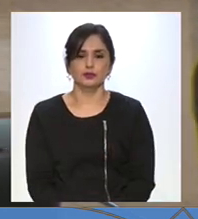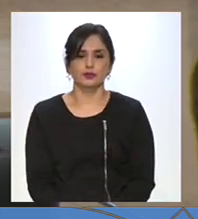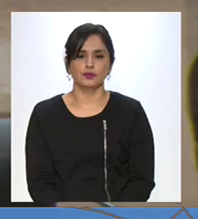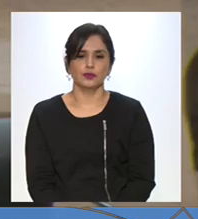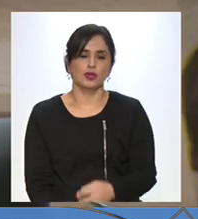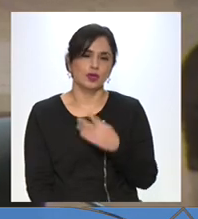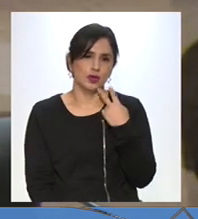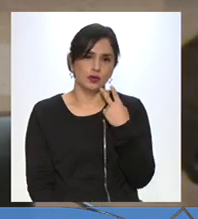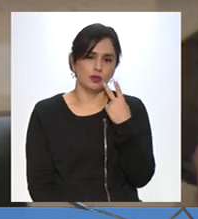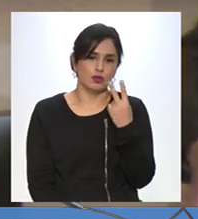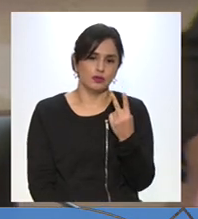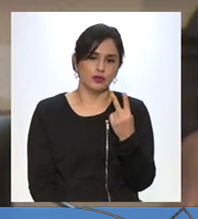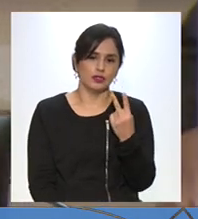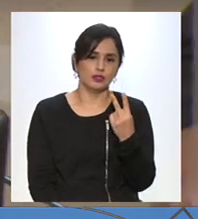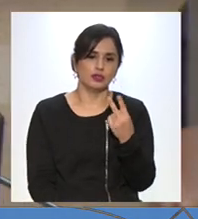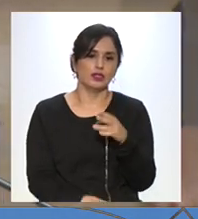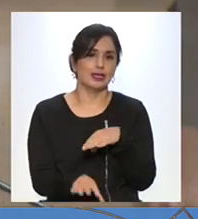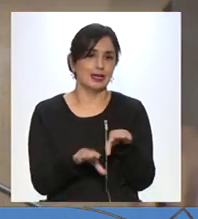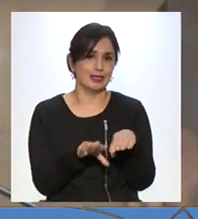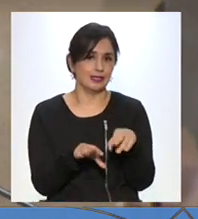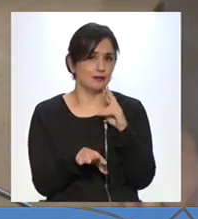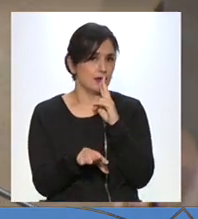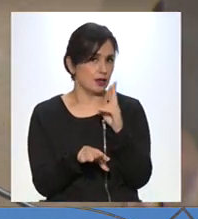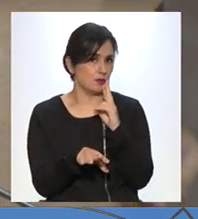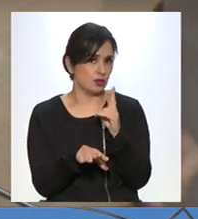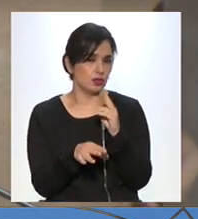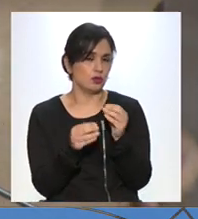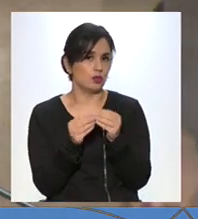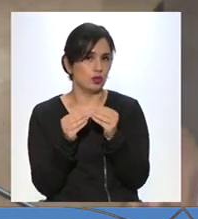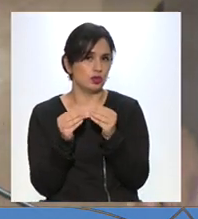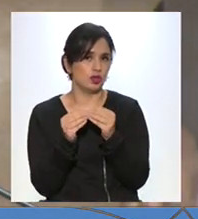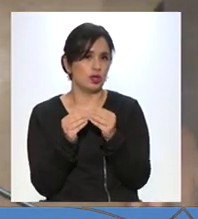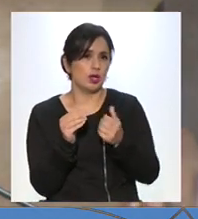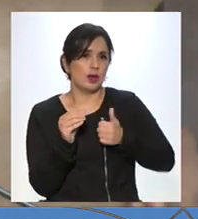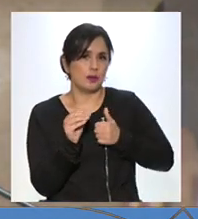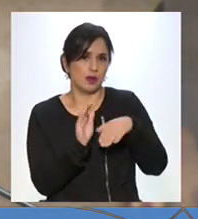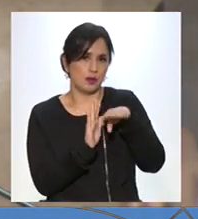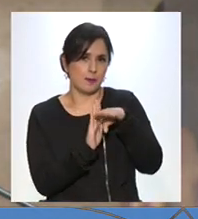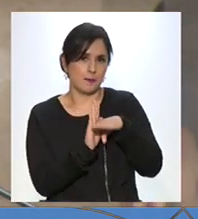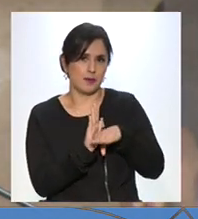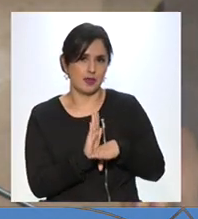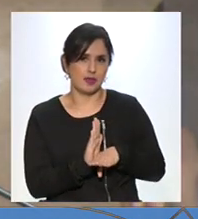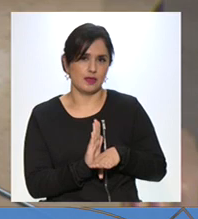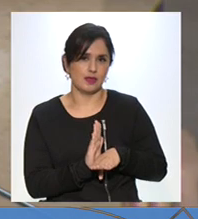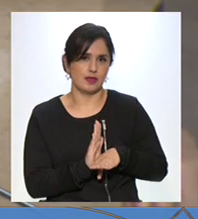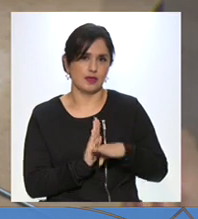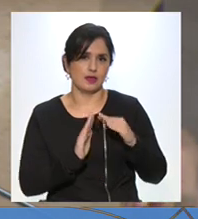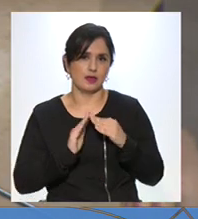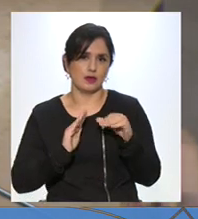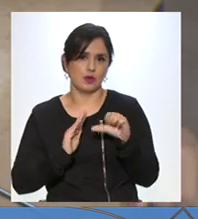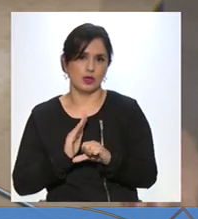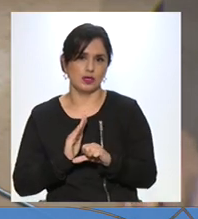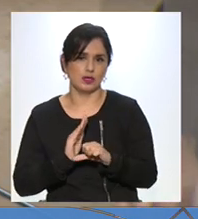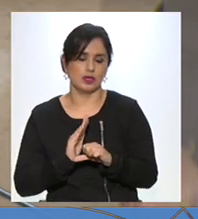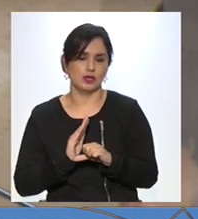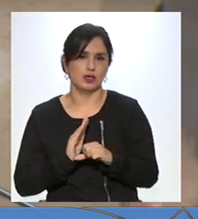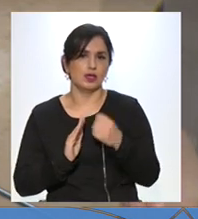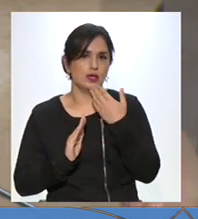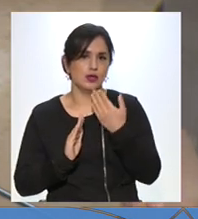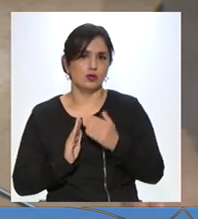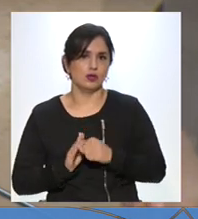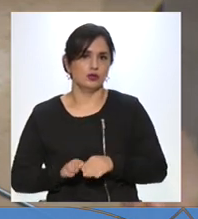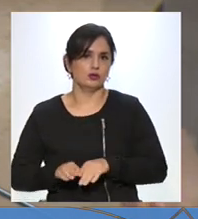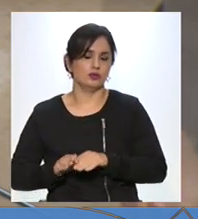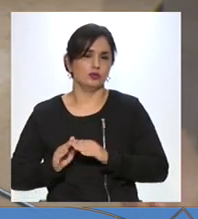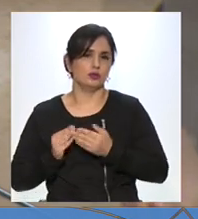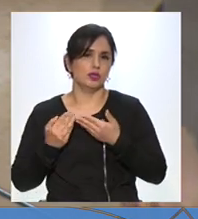visto que la actividad respondió mucho a la aplicación de cuarentenas y cuando se han retirado esas cuarentenas,